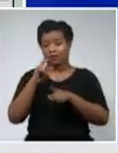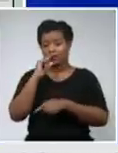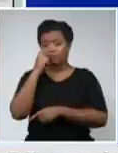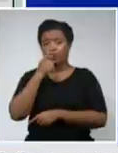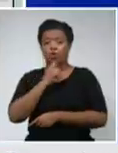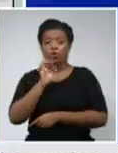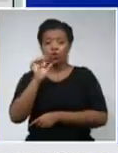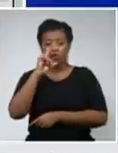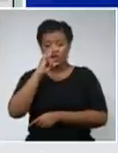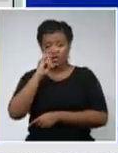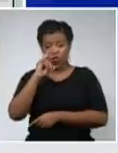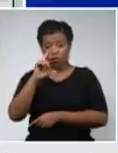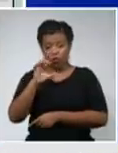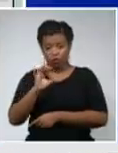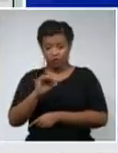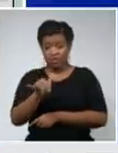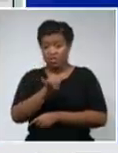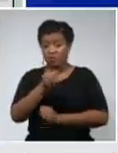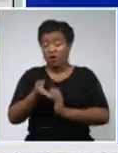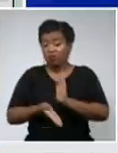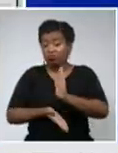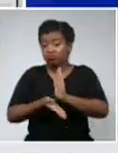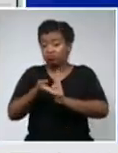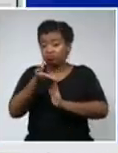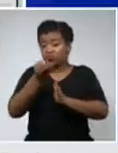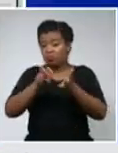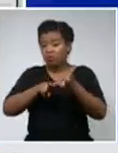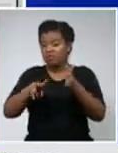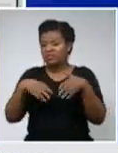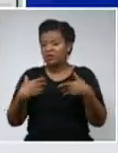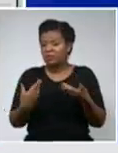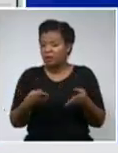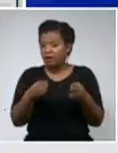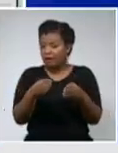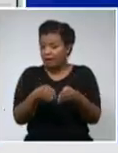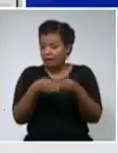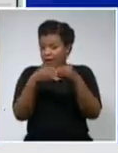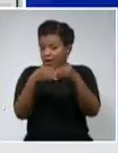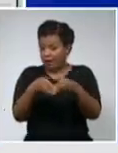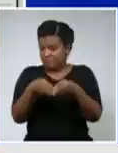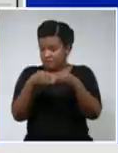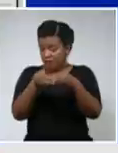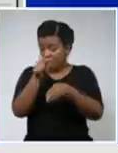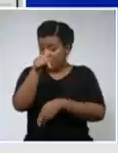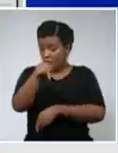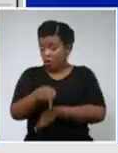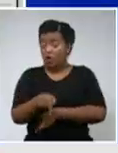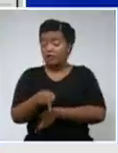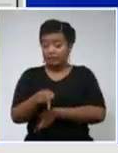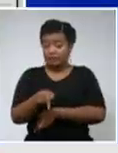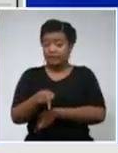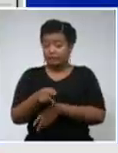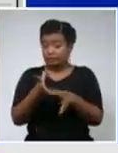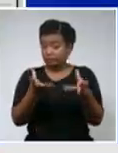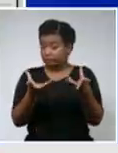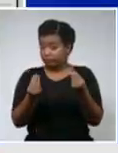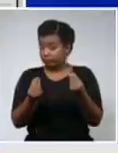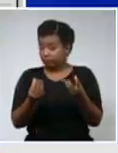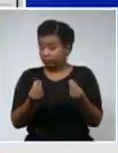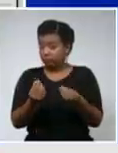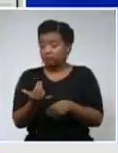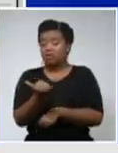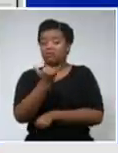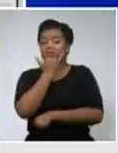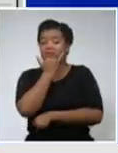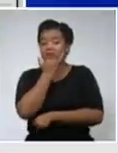Comportamiento también al incremento de la provincia de Granma, hoy de una manera importante, que afecta a 11 de